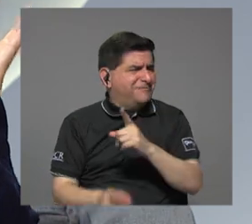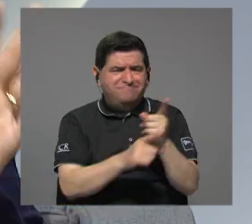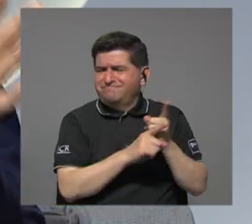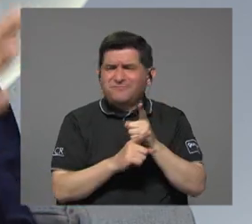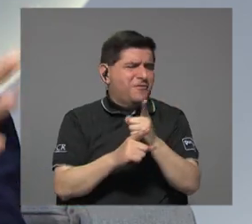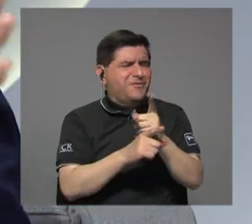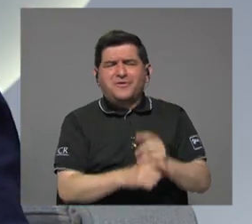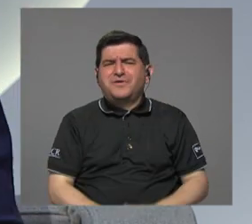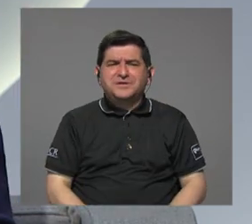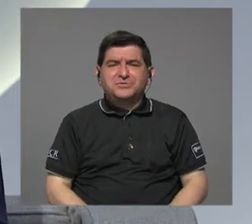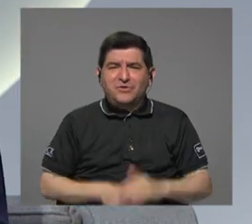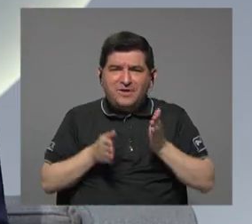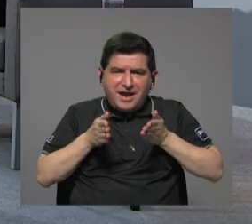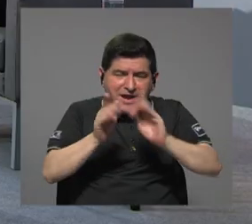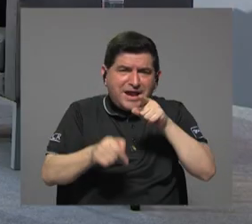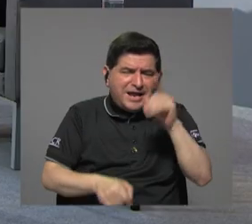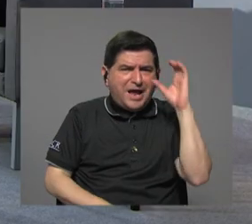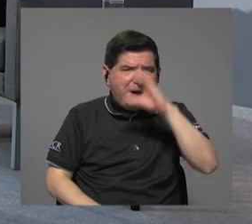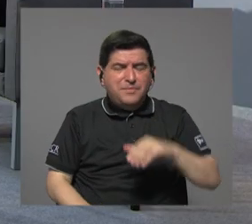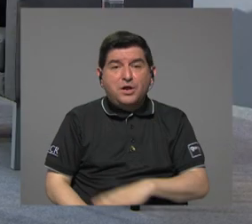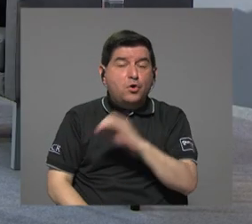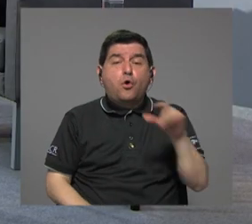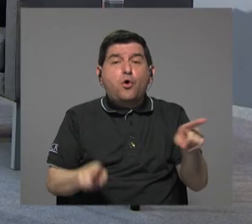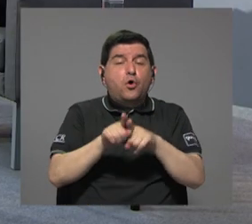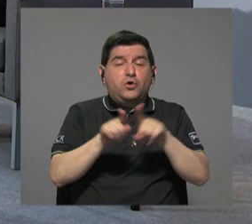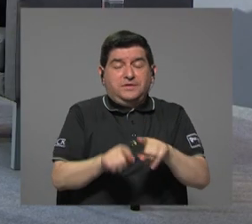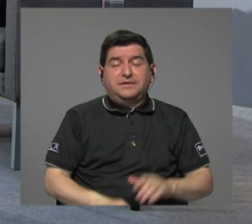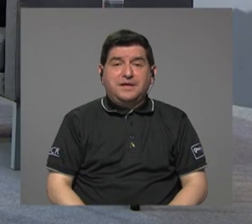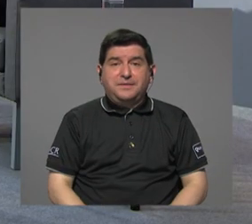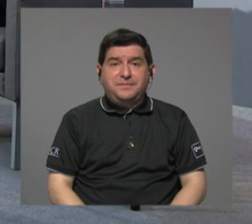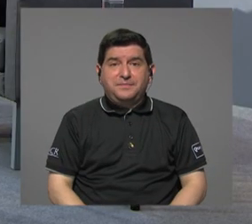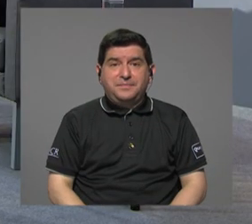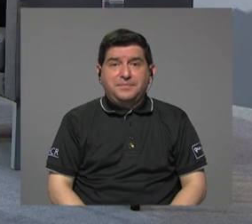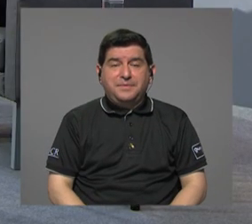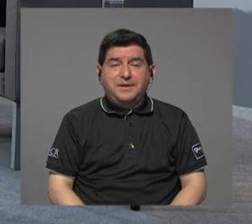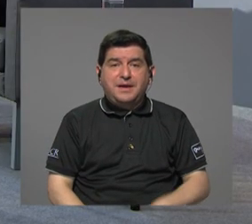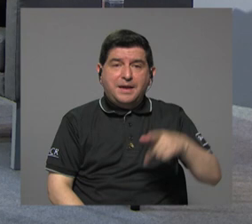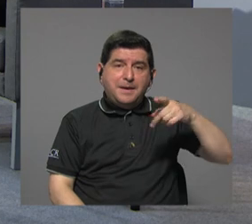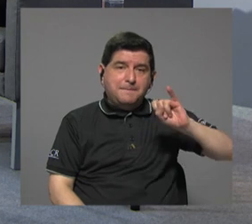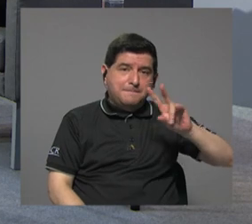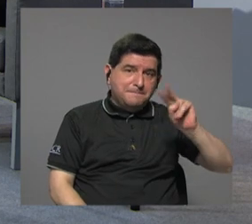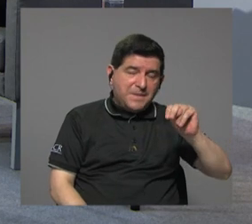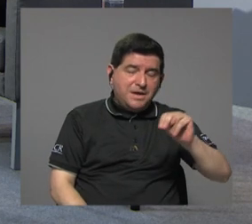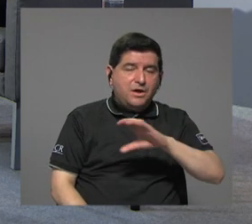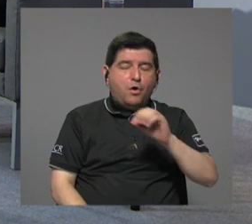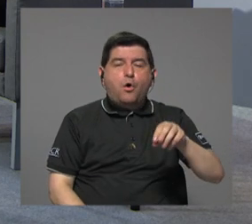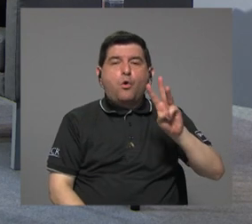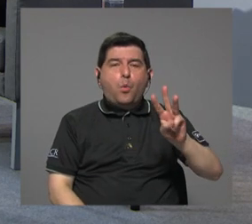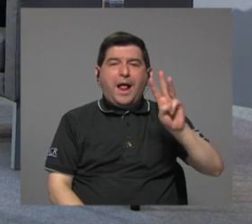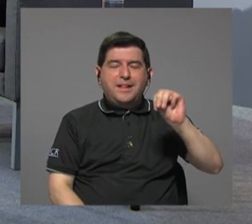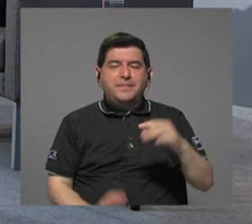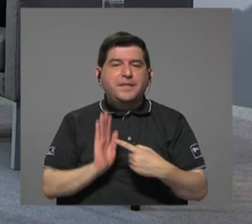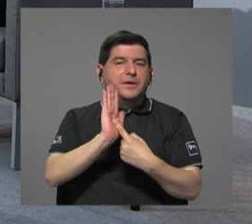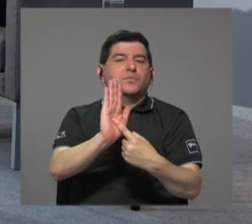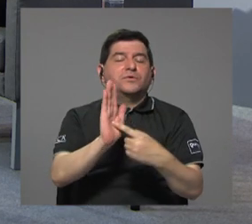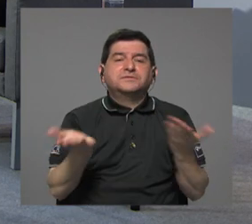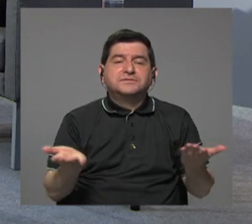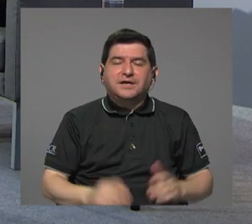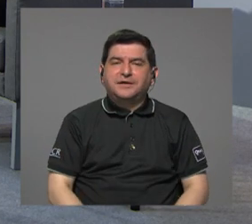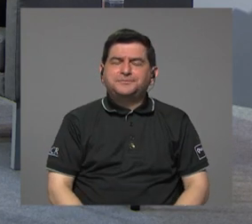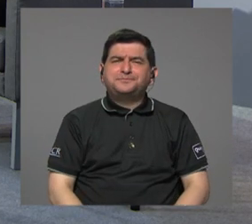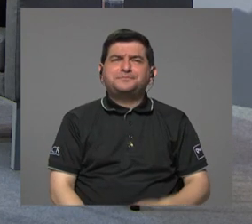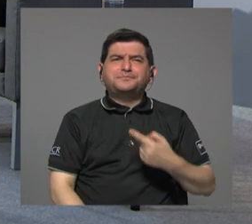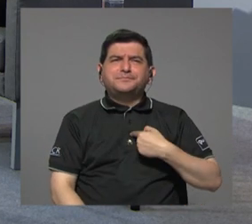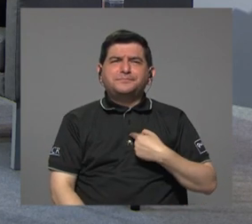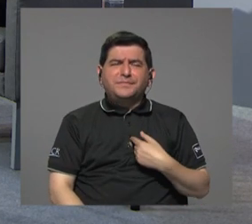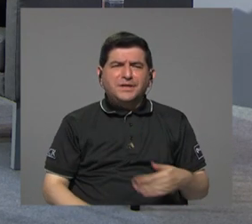en la dirección que ustedes buscan o por lo menos que también el partido integración nacional no esperan mire yo